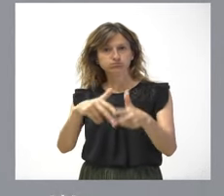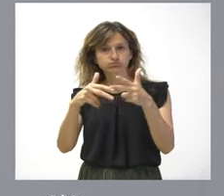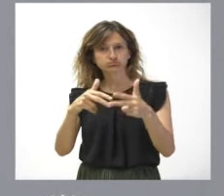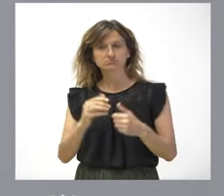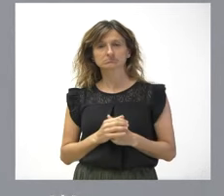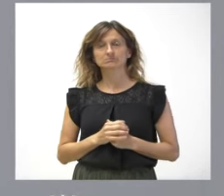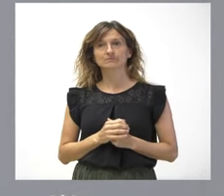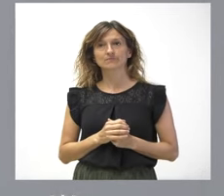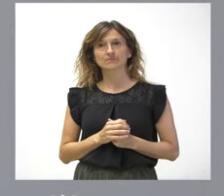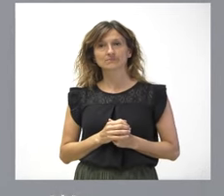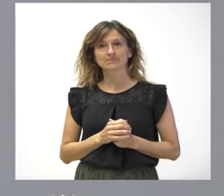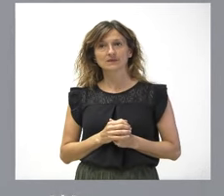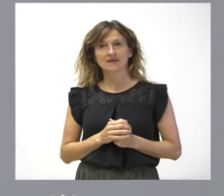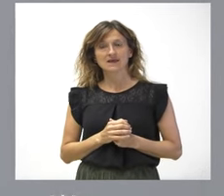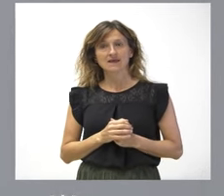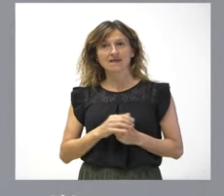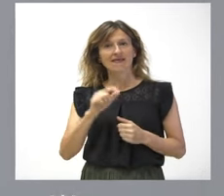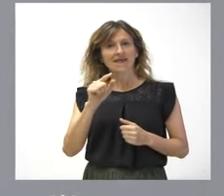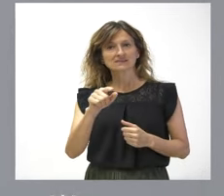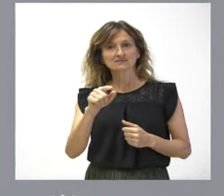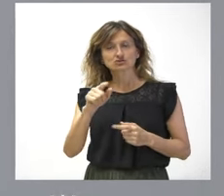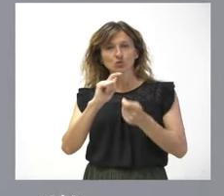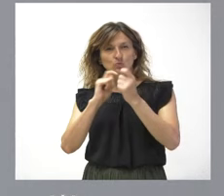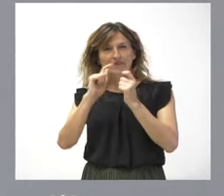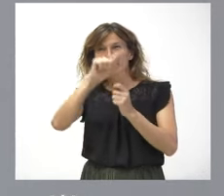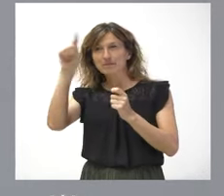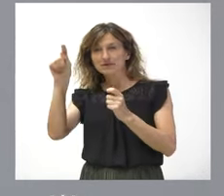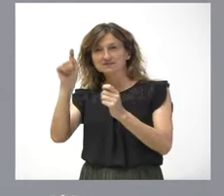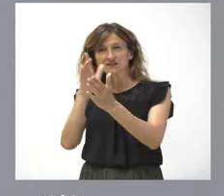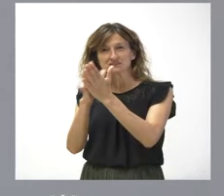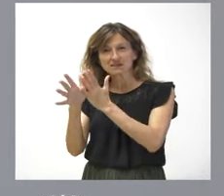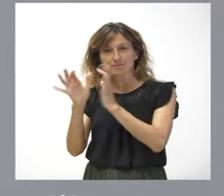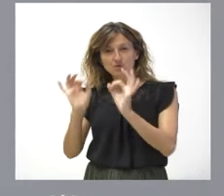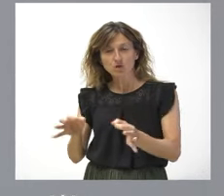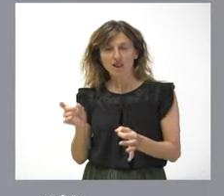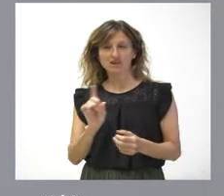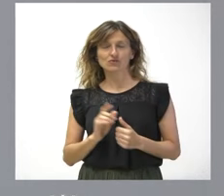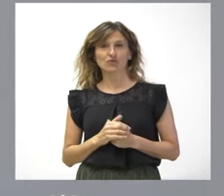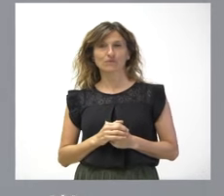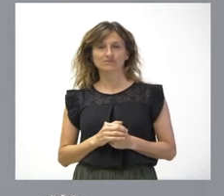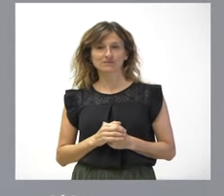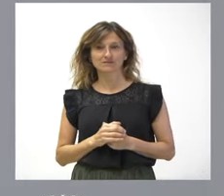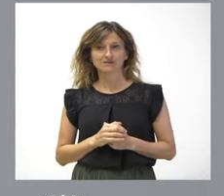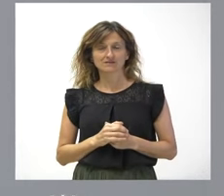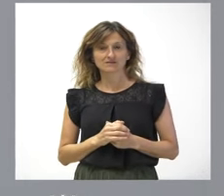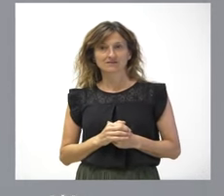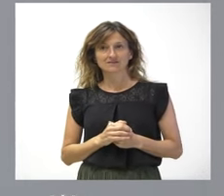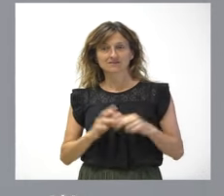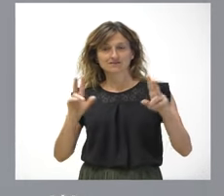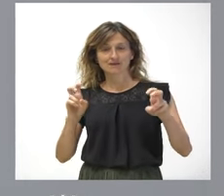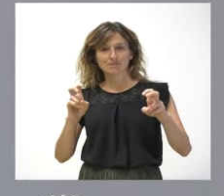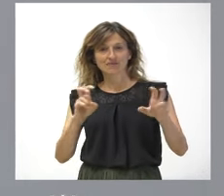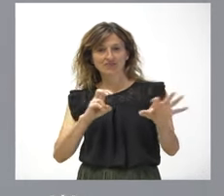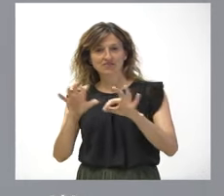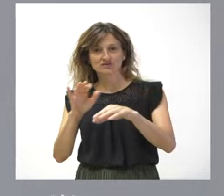estaban Y esto no ocurre en todas las ruedas de prensa de los órganos colegiados donde se toman decisiones en el conjunto de España